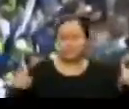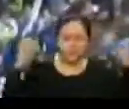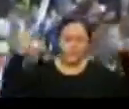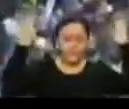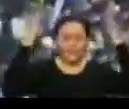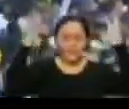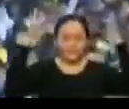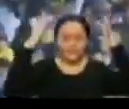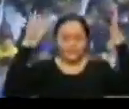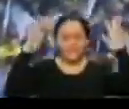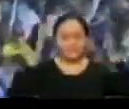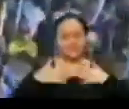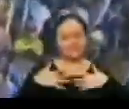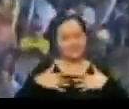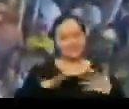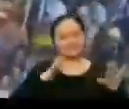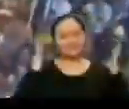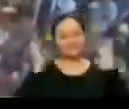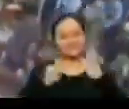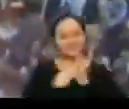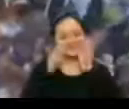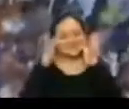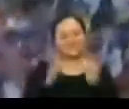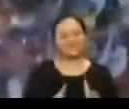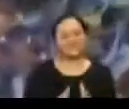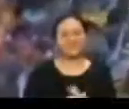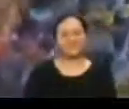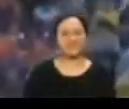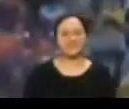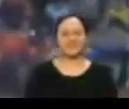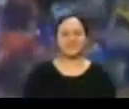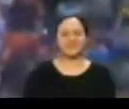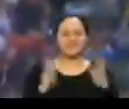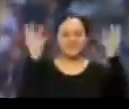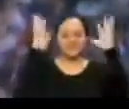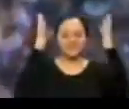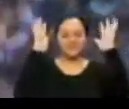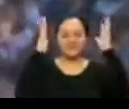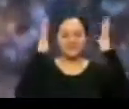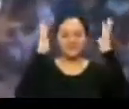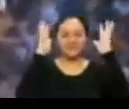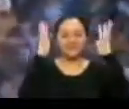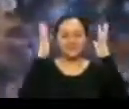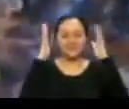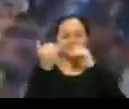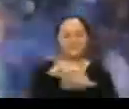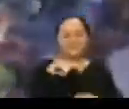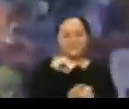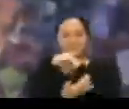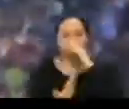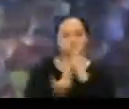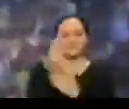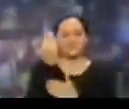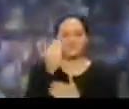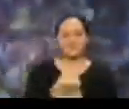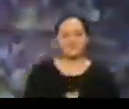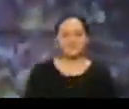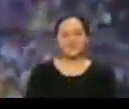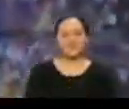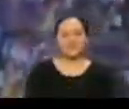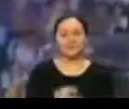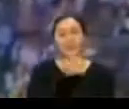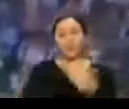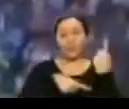viva nuestra revolución ciudadana! ¡Que viva la patria nueva! El